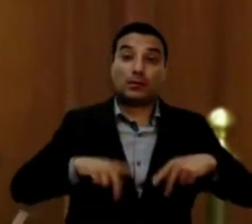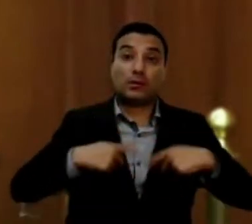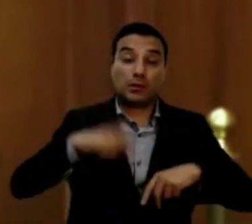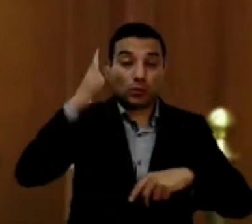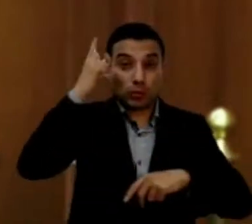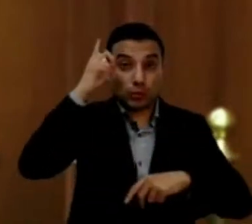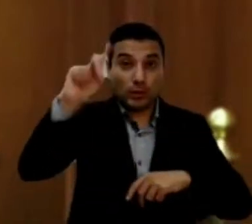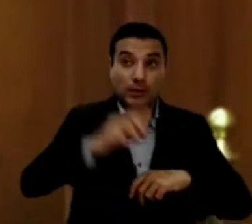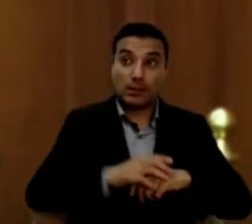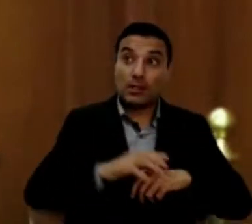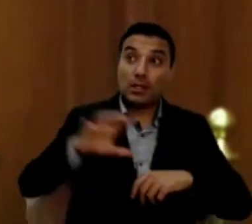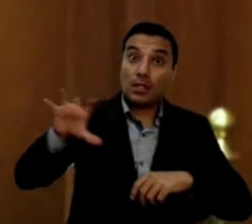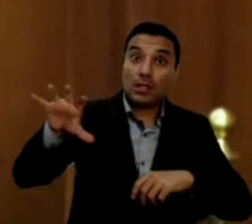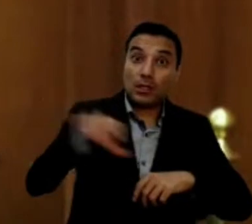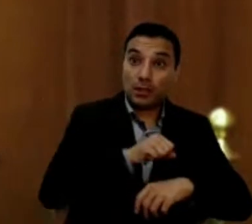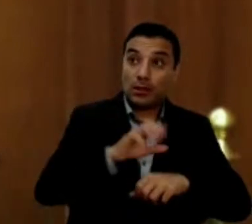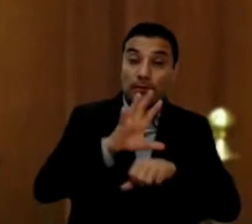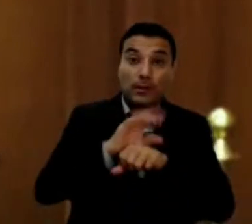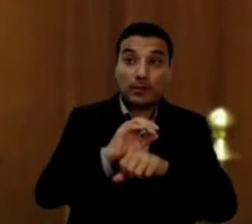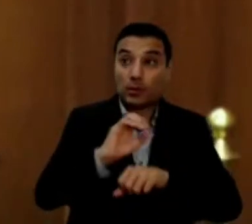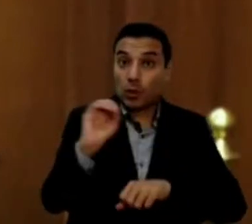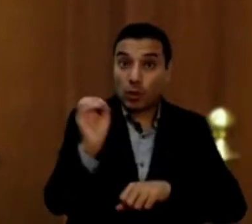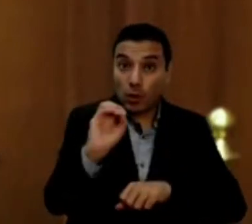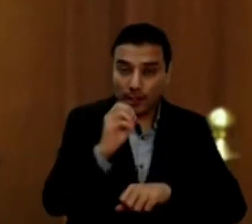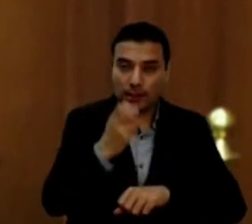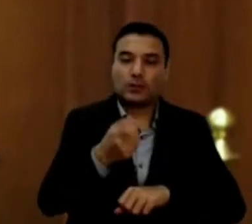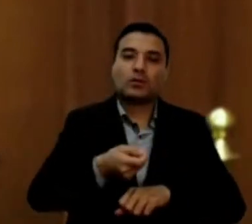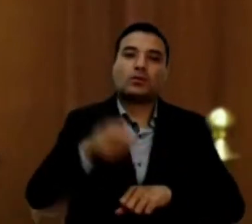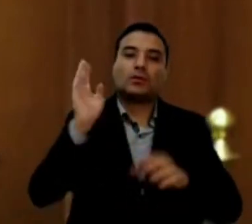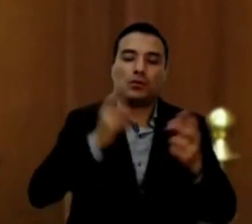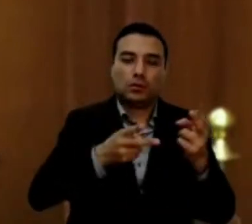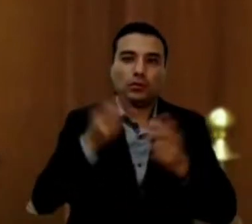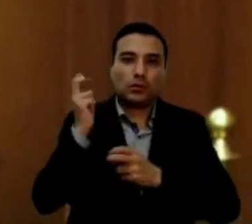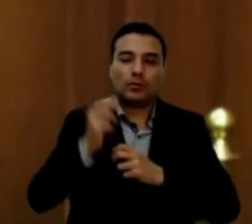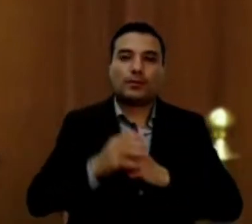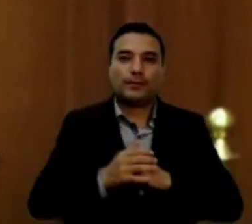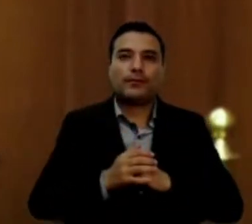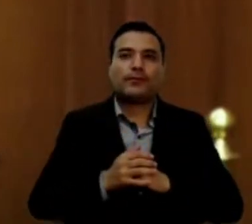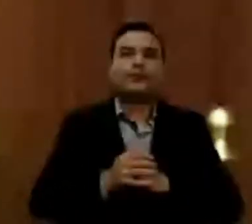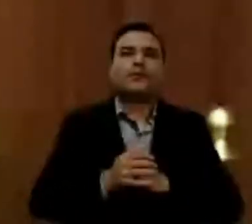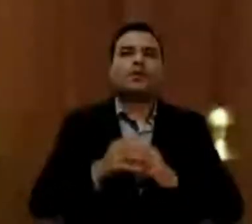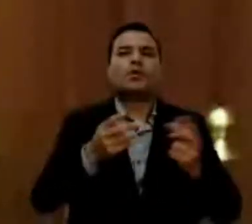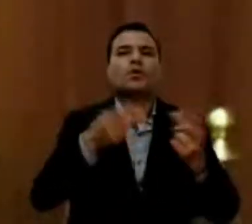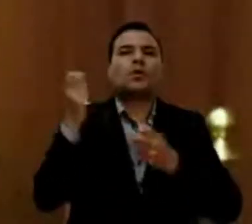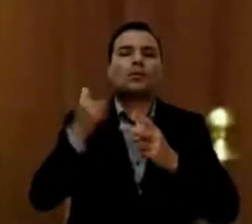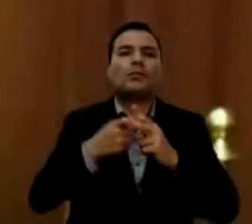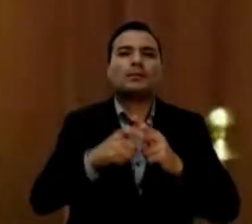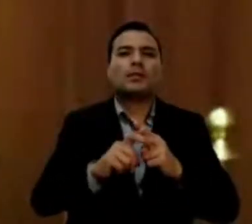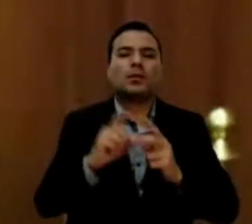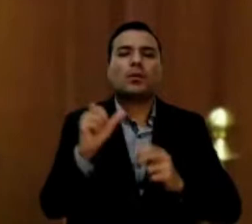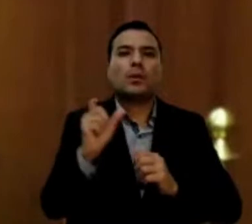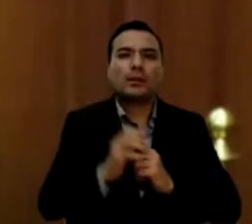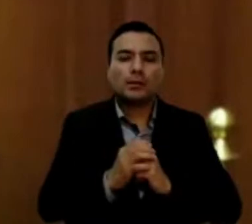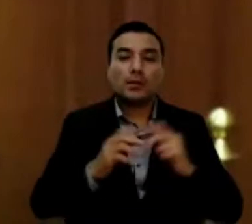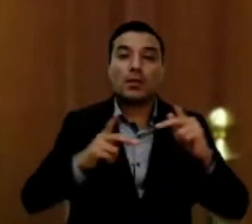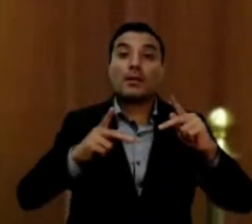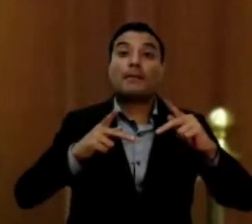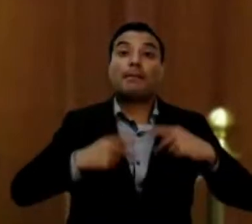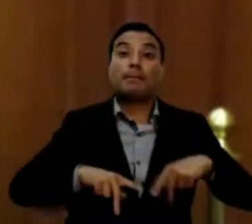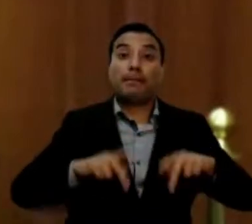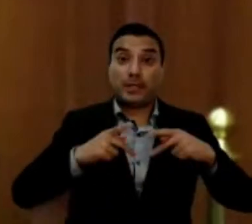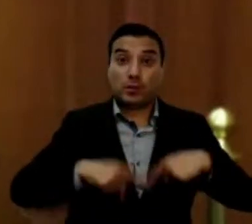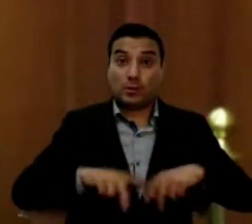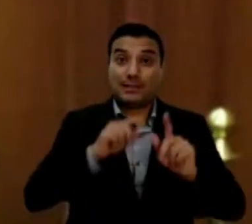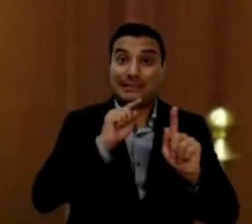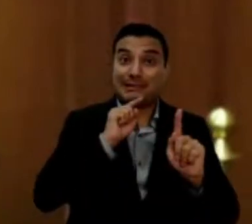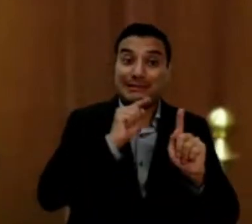y consentimiento de la persona que pueda disponer de él. Y este se consuma desde el momento en el que el sujeto activo del delito